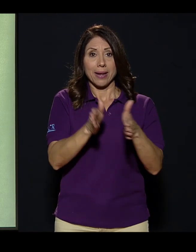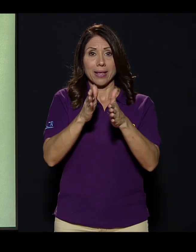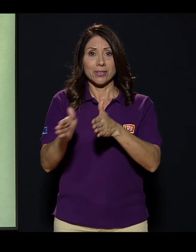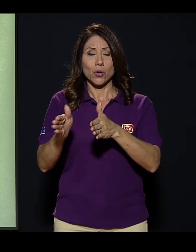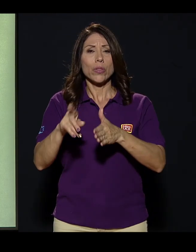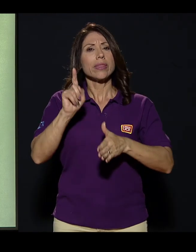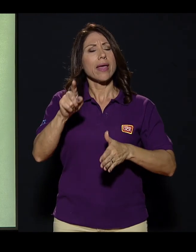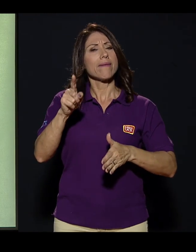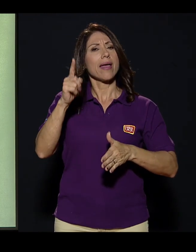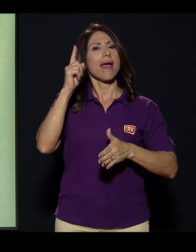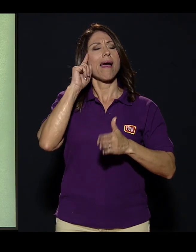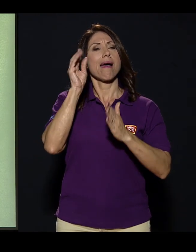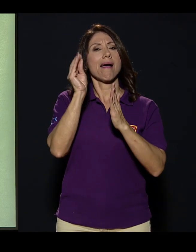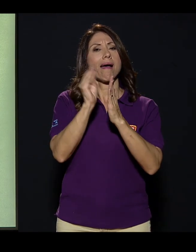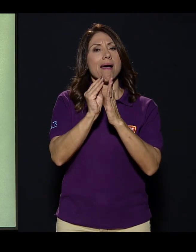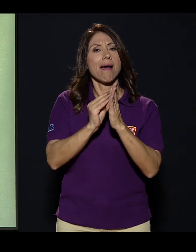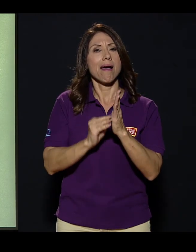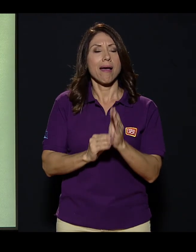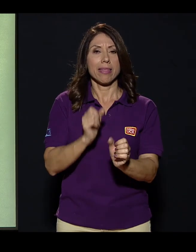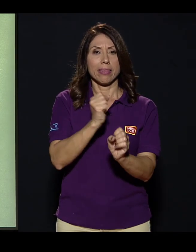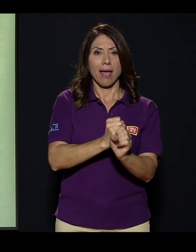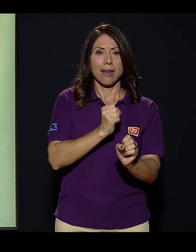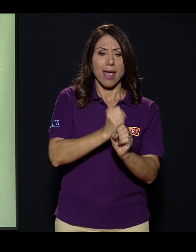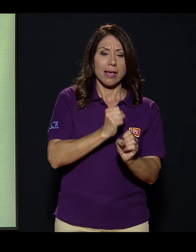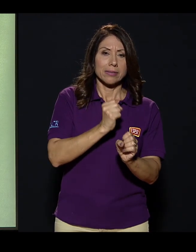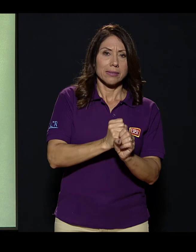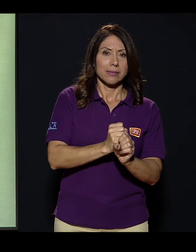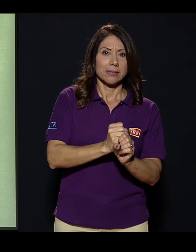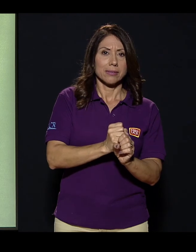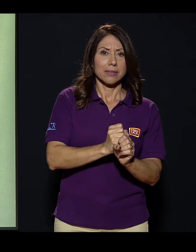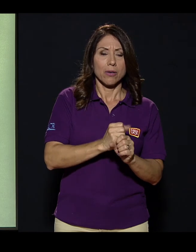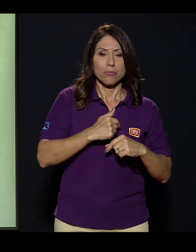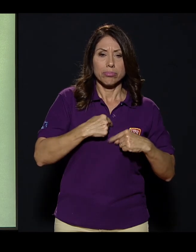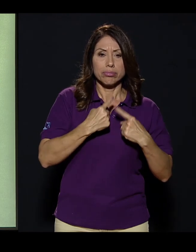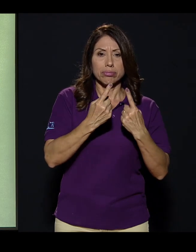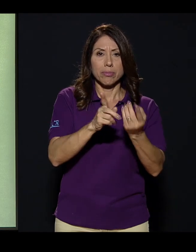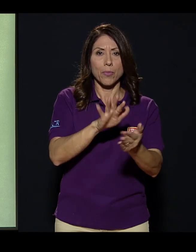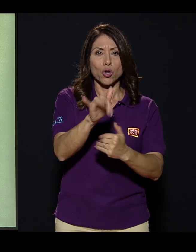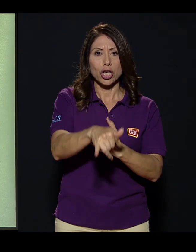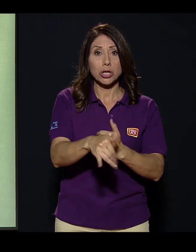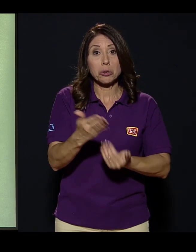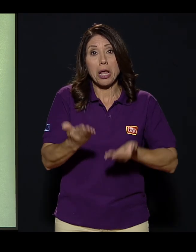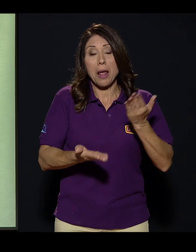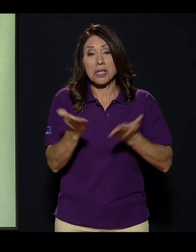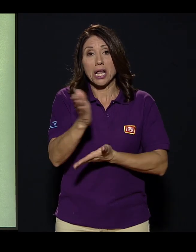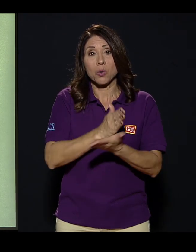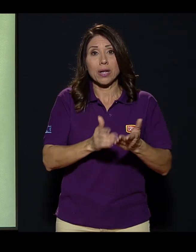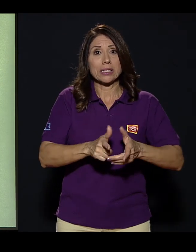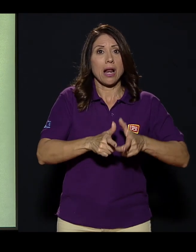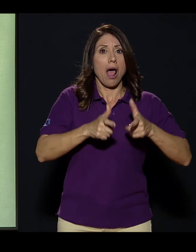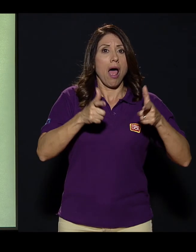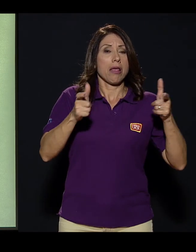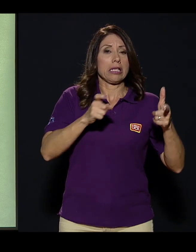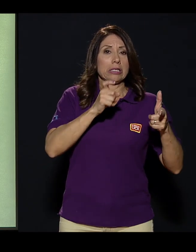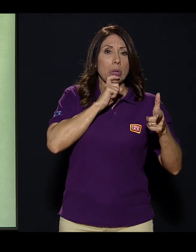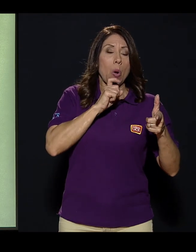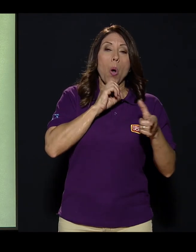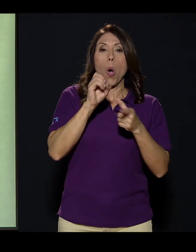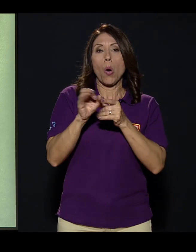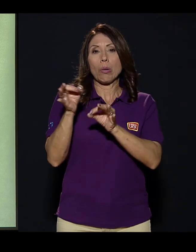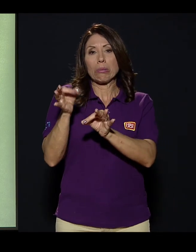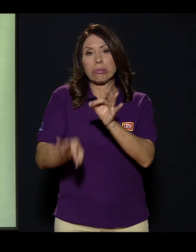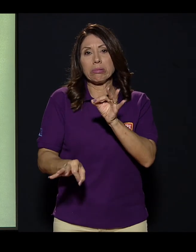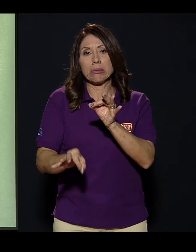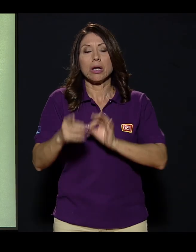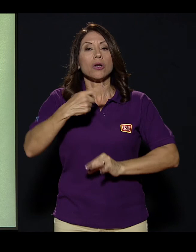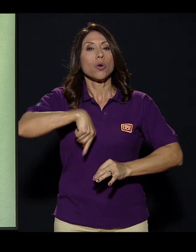sencillas. Nosotros lo hacemos de tal manera de que cada tarea pues debe tener un objetivo, debe tener una meta, debemos